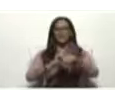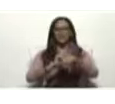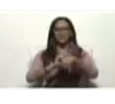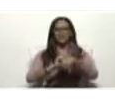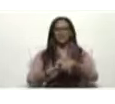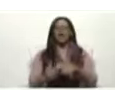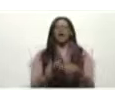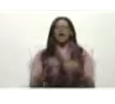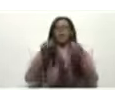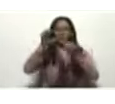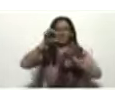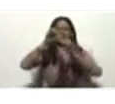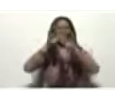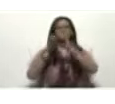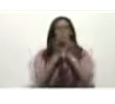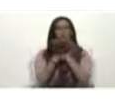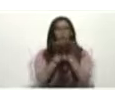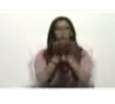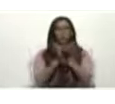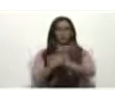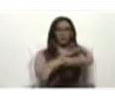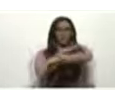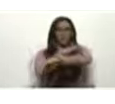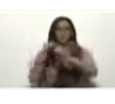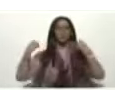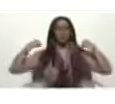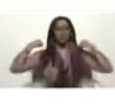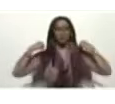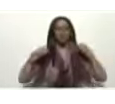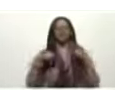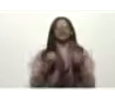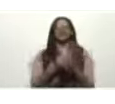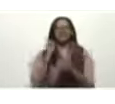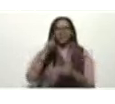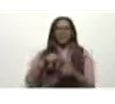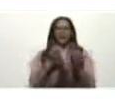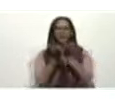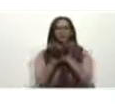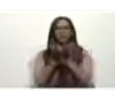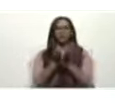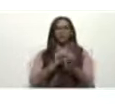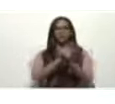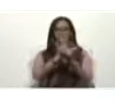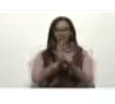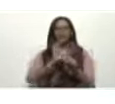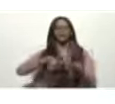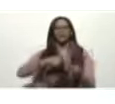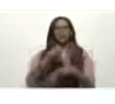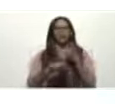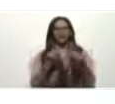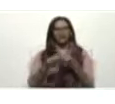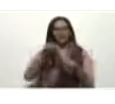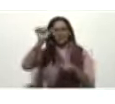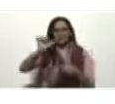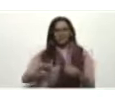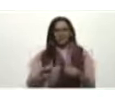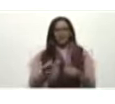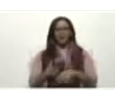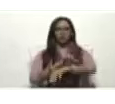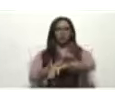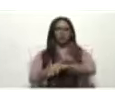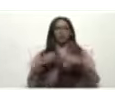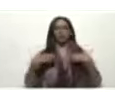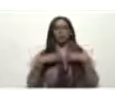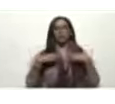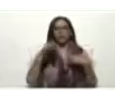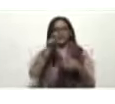fibras musculares, e inclusive, presidenta, al estudio del virus SARS-CoV-2, que pudimos haber hecho análisis en los tejidos pulmonares